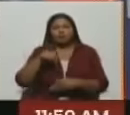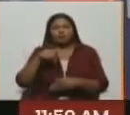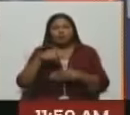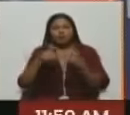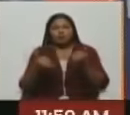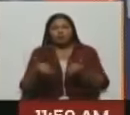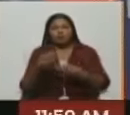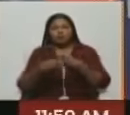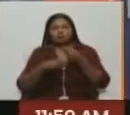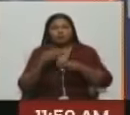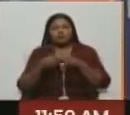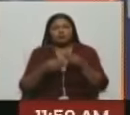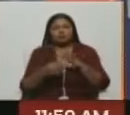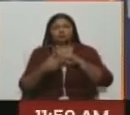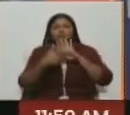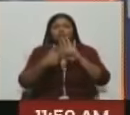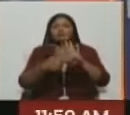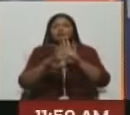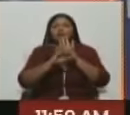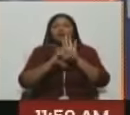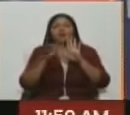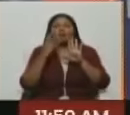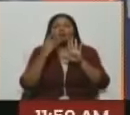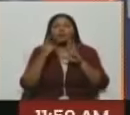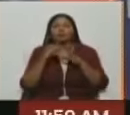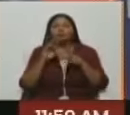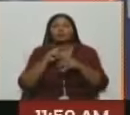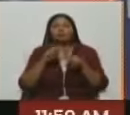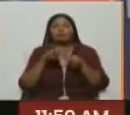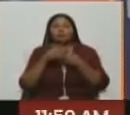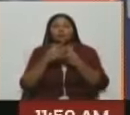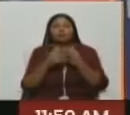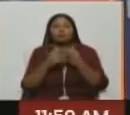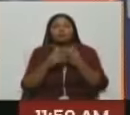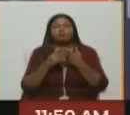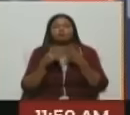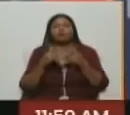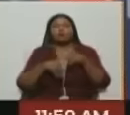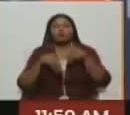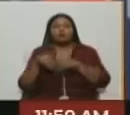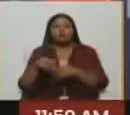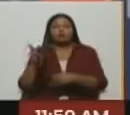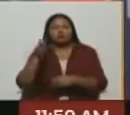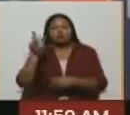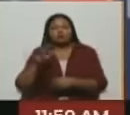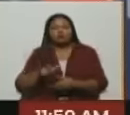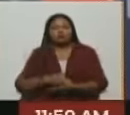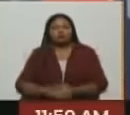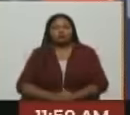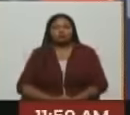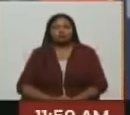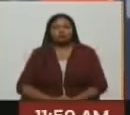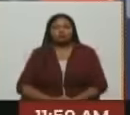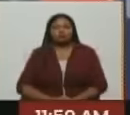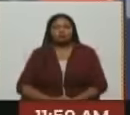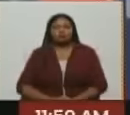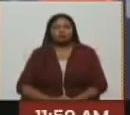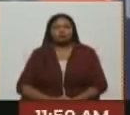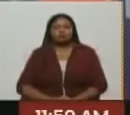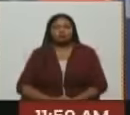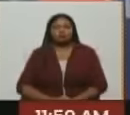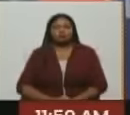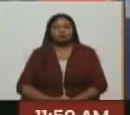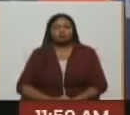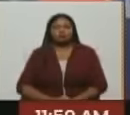un ejemplar momento electoral venezolano. No solamente ocurrió esa vez con